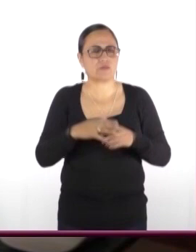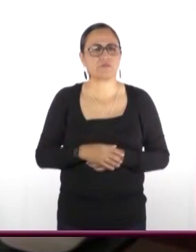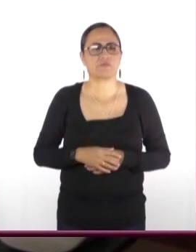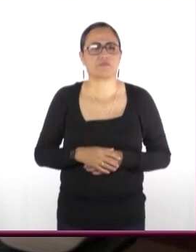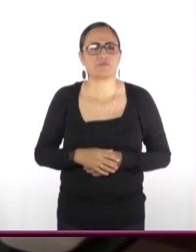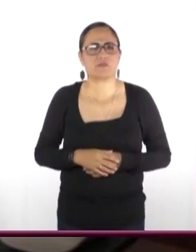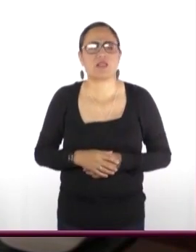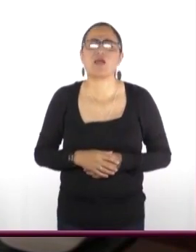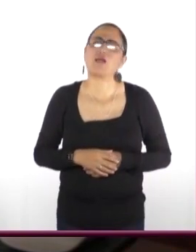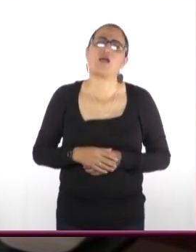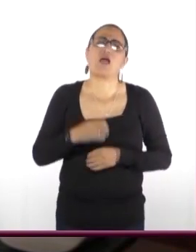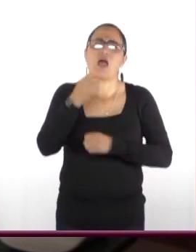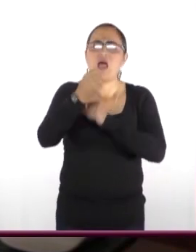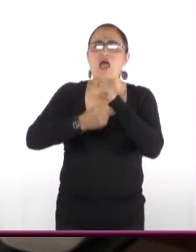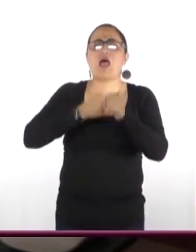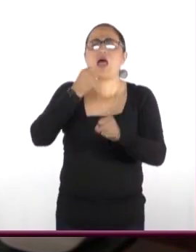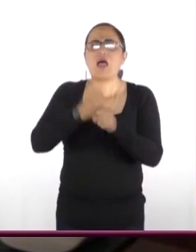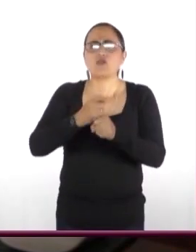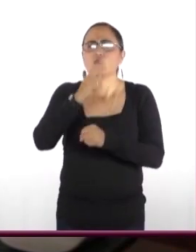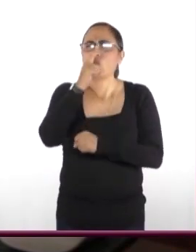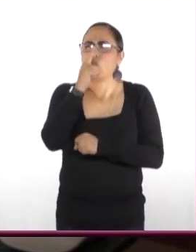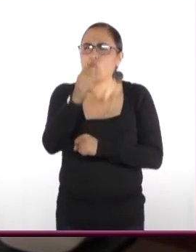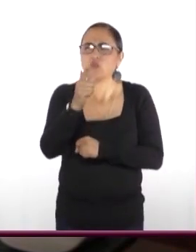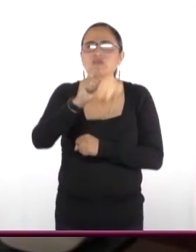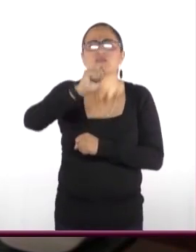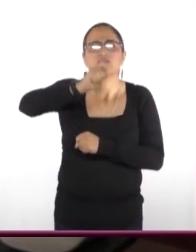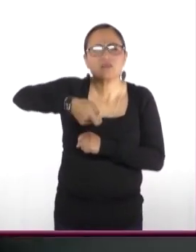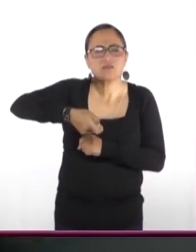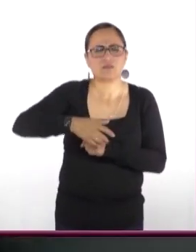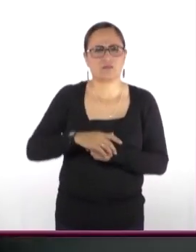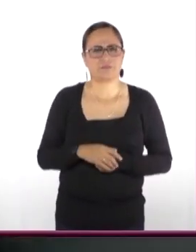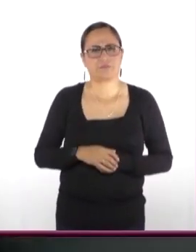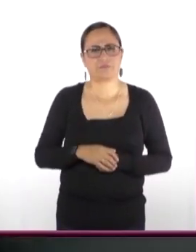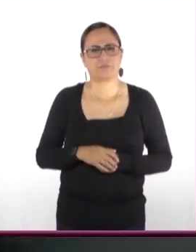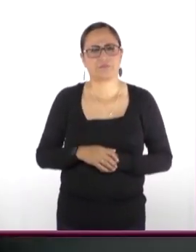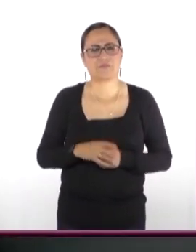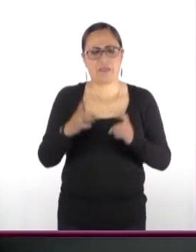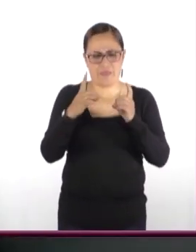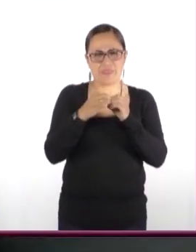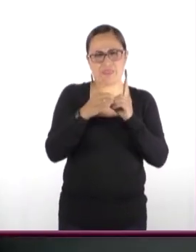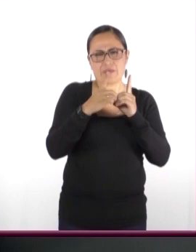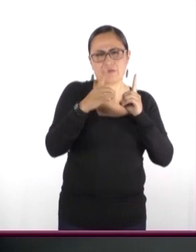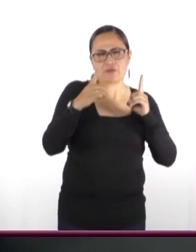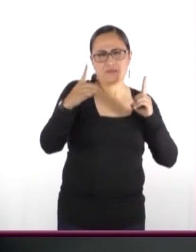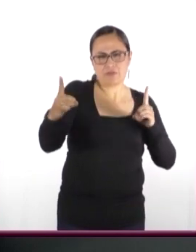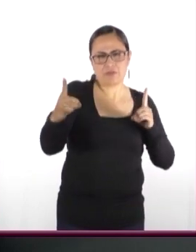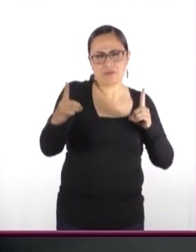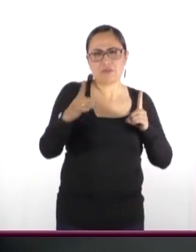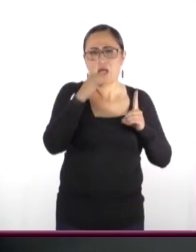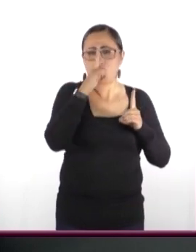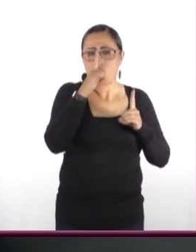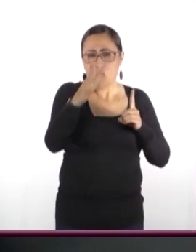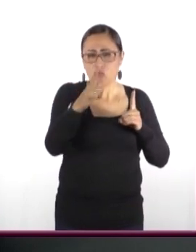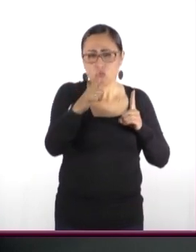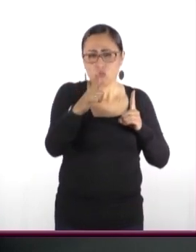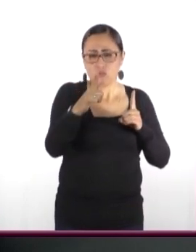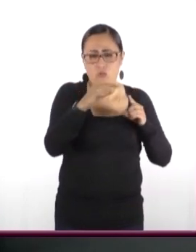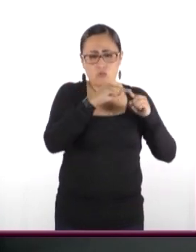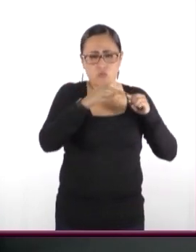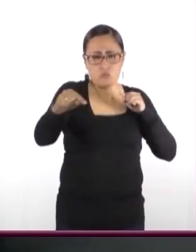qué es un año luz y un parsec? Sí. Un año luz es la distancia que recorre la